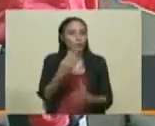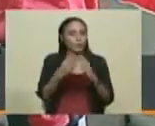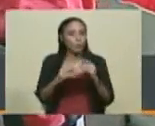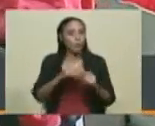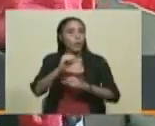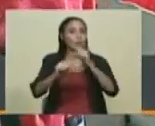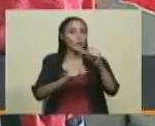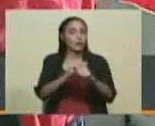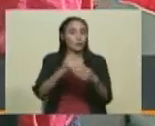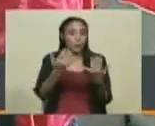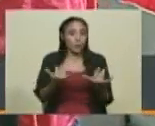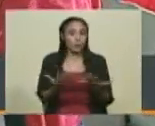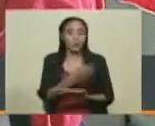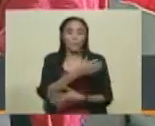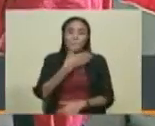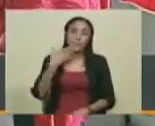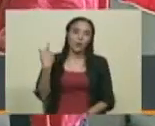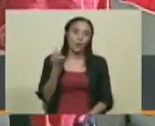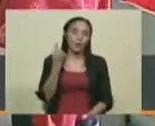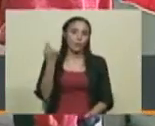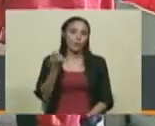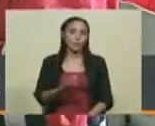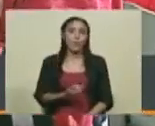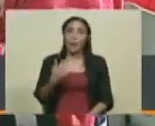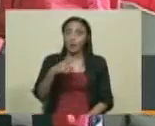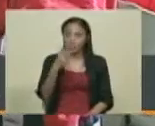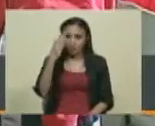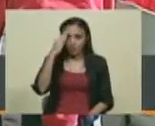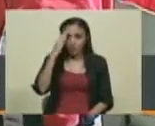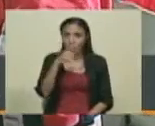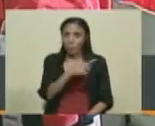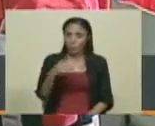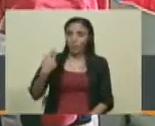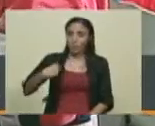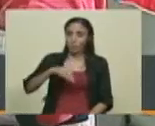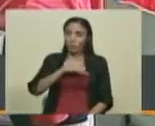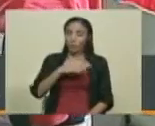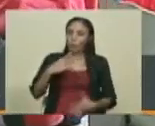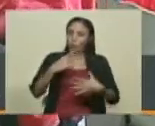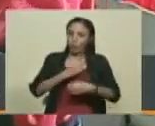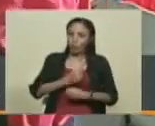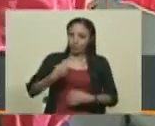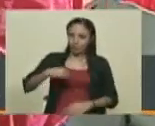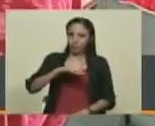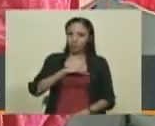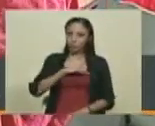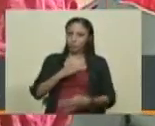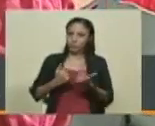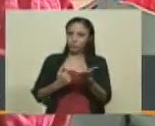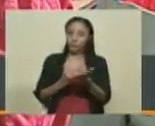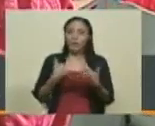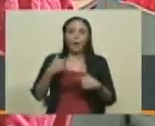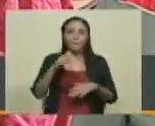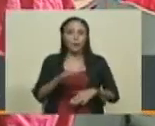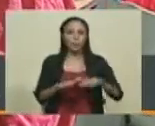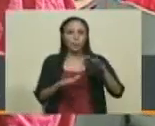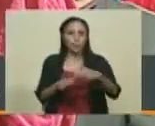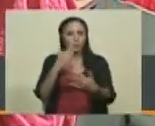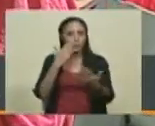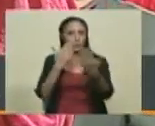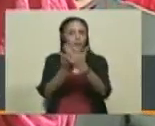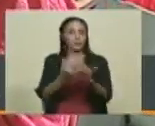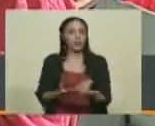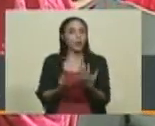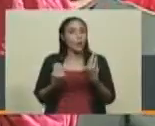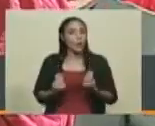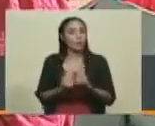generación de oro, y sabemos que usted cuenta con la juventud, tiene la confianza de la juventud. Nosotros damos el paso al frente para